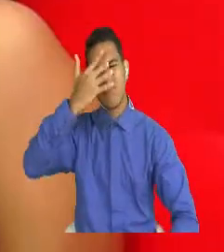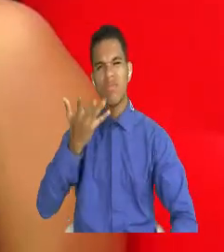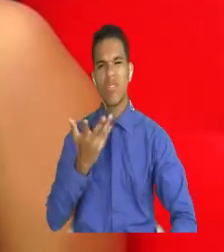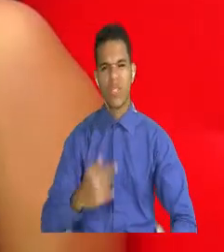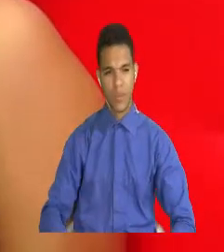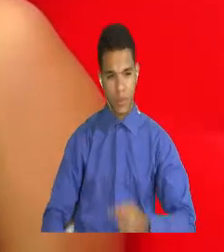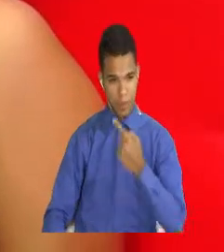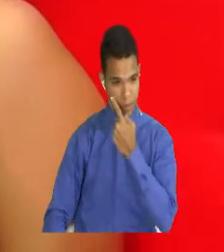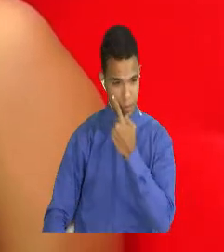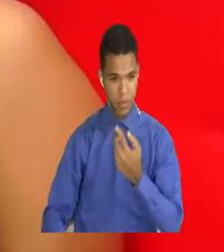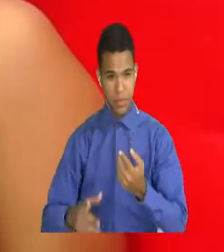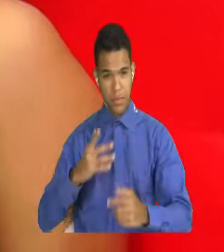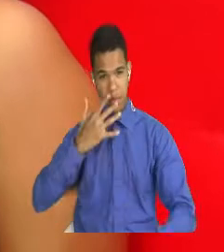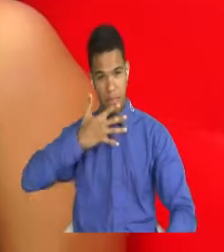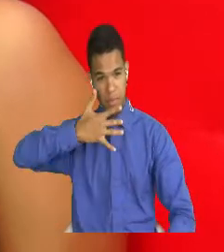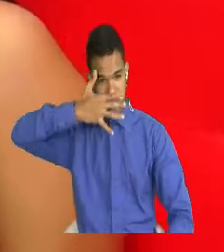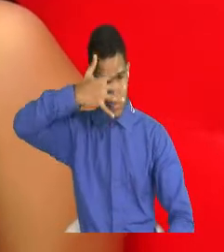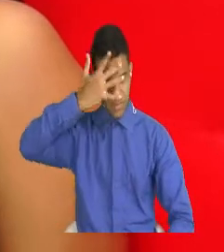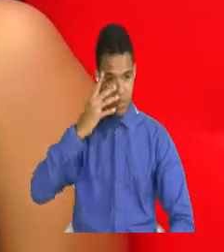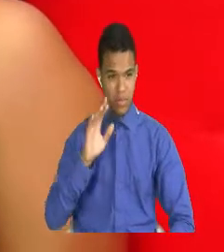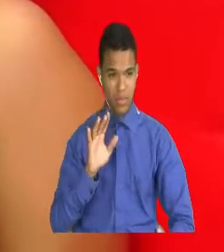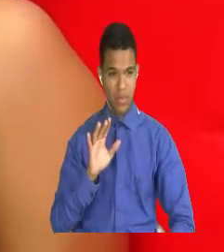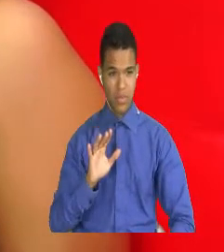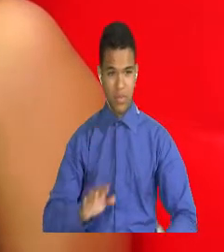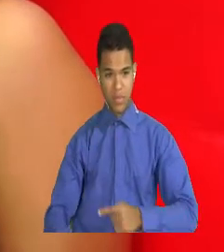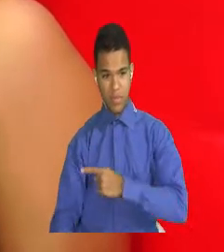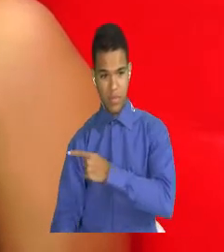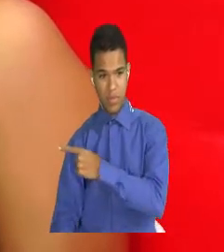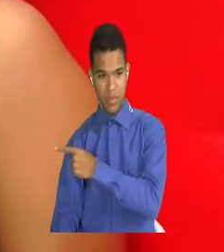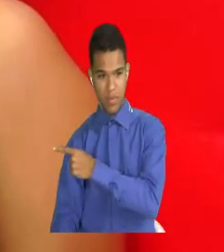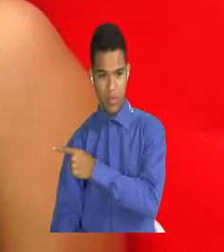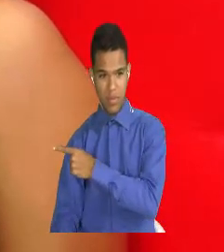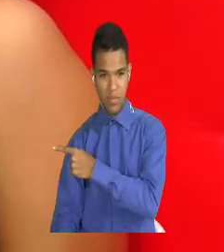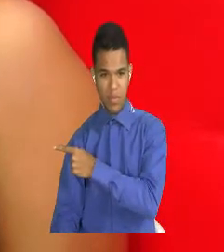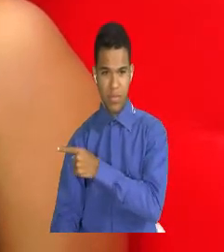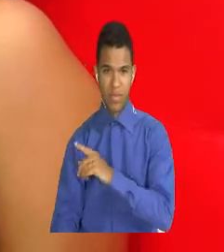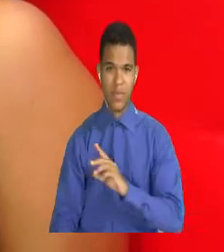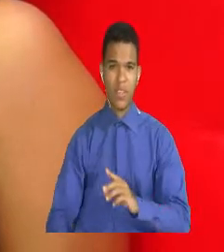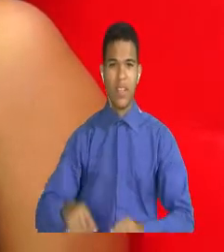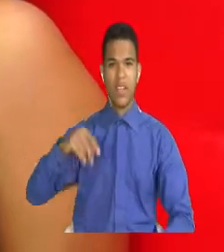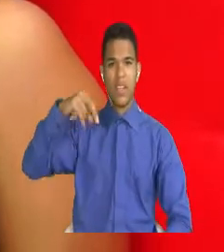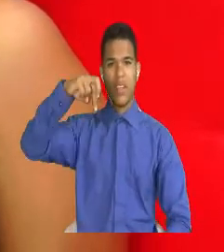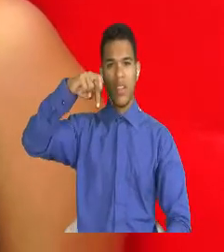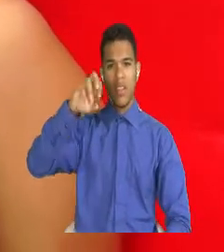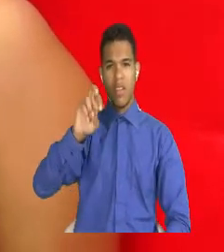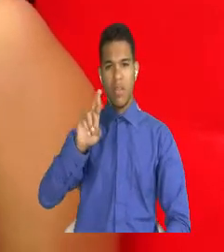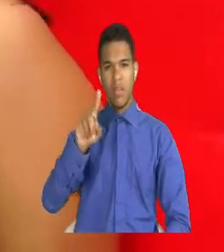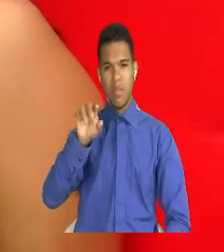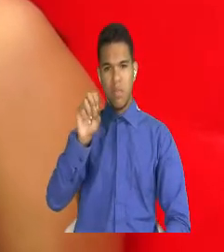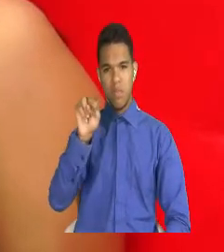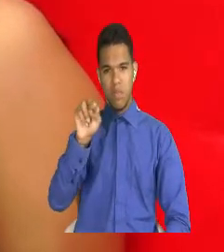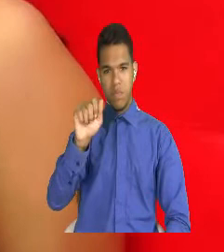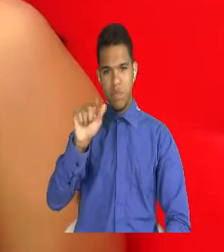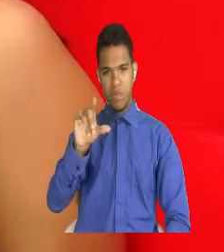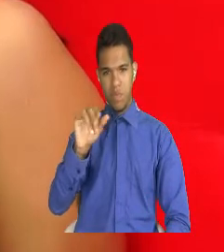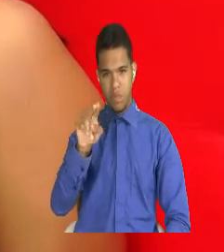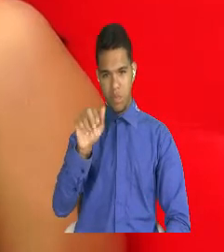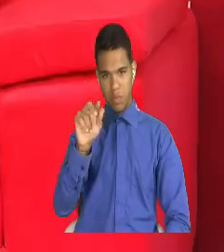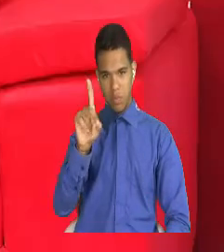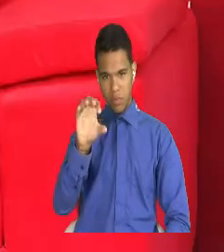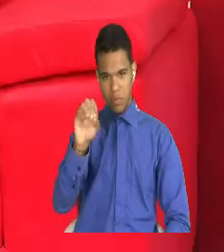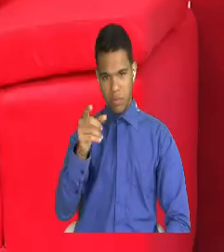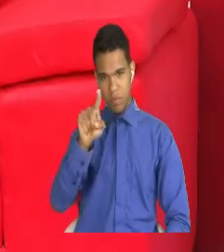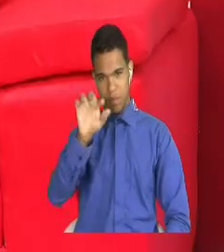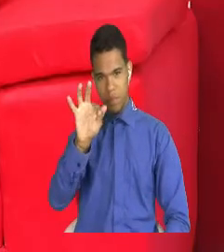en Facebook Personalizado Store, así se escribe para que lo encuentren. En